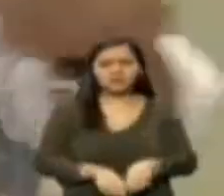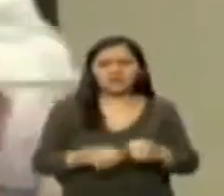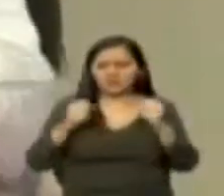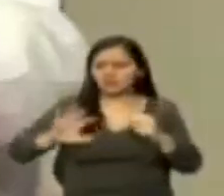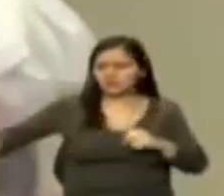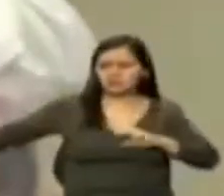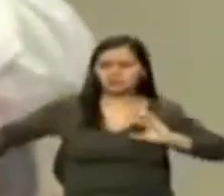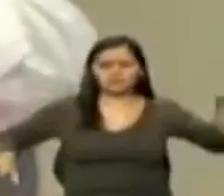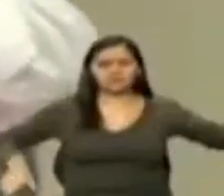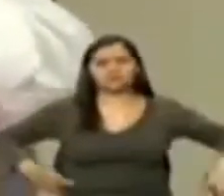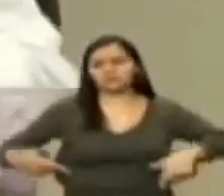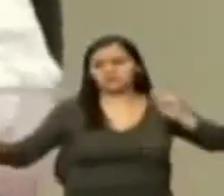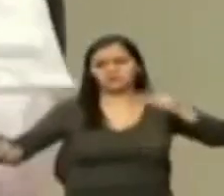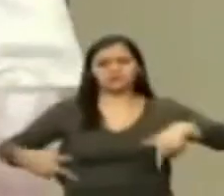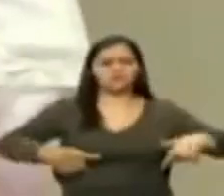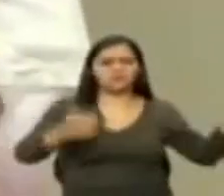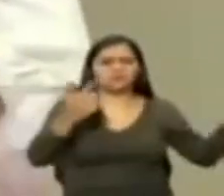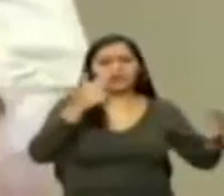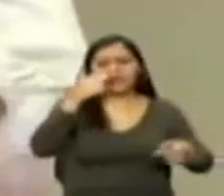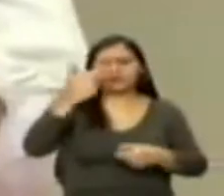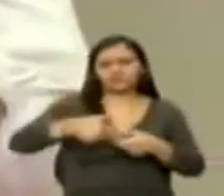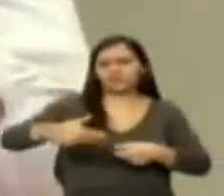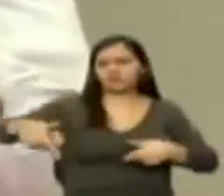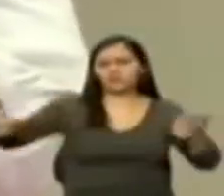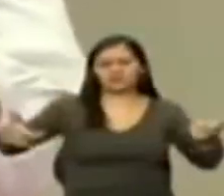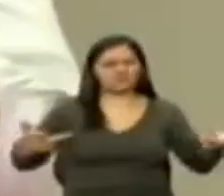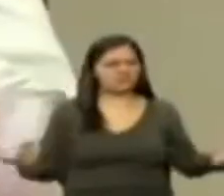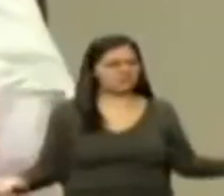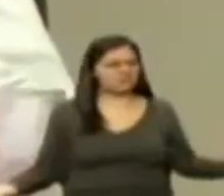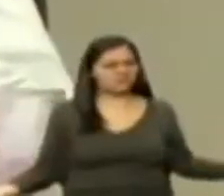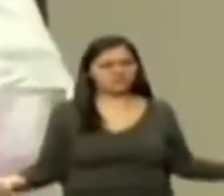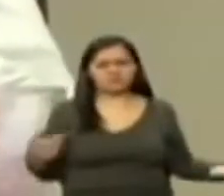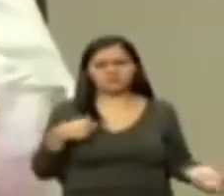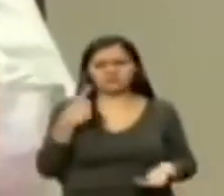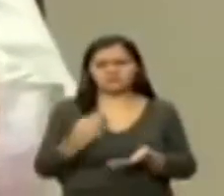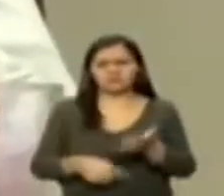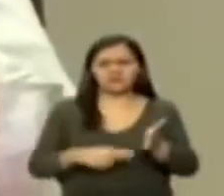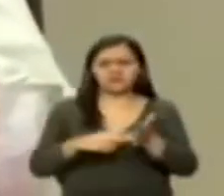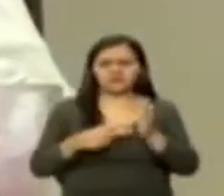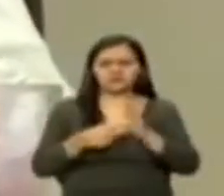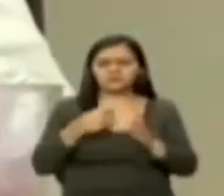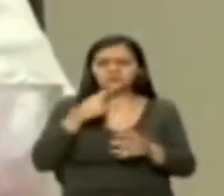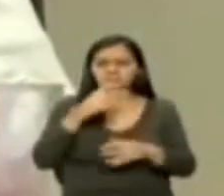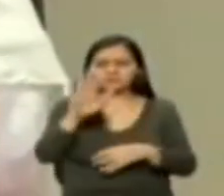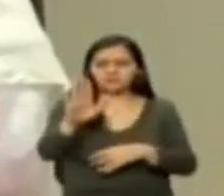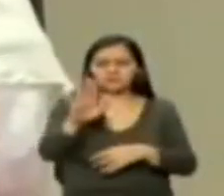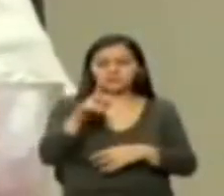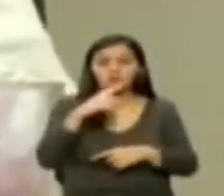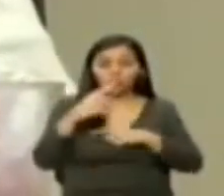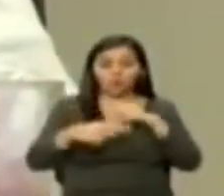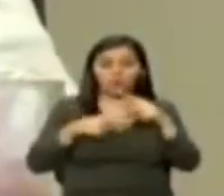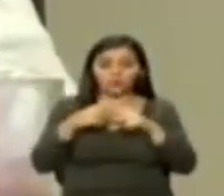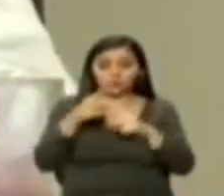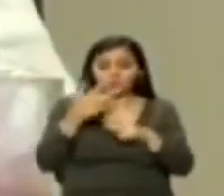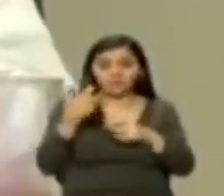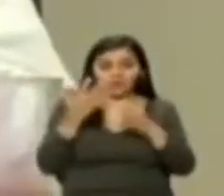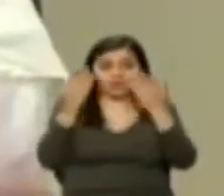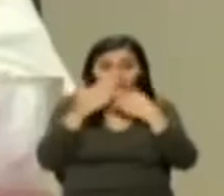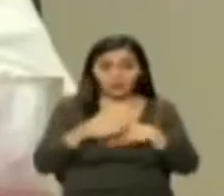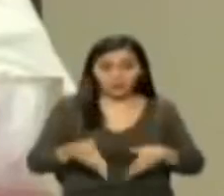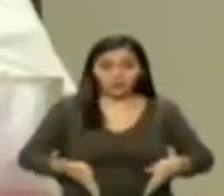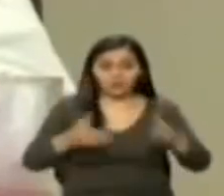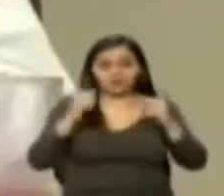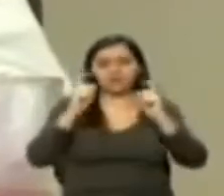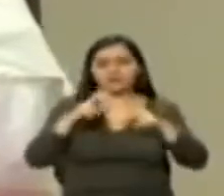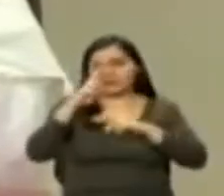los costados, tanques de combustible botados por ahí. Vayan a una investigación. Te lo hemos dicho, señores, para acabar esta carretera usted tiene que